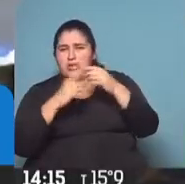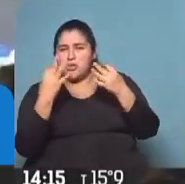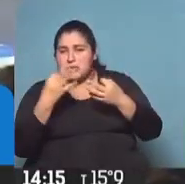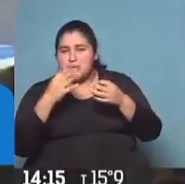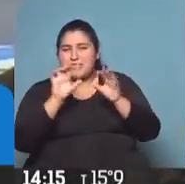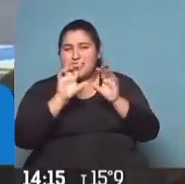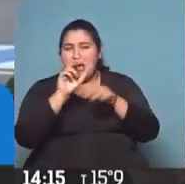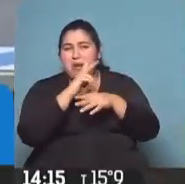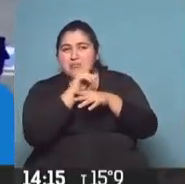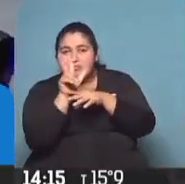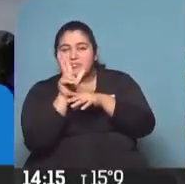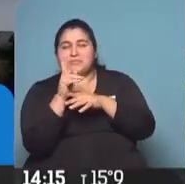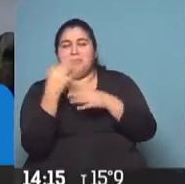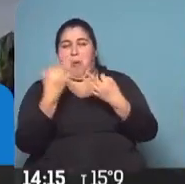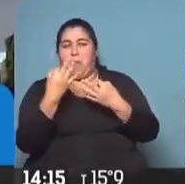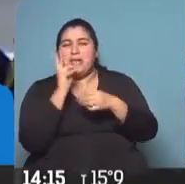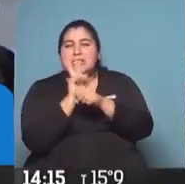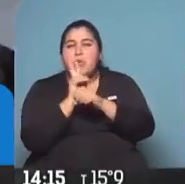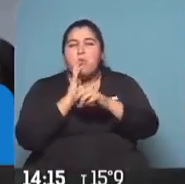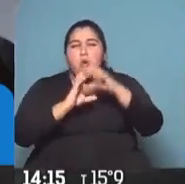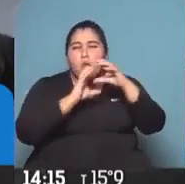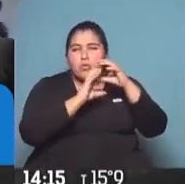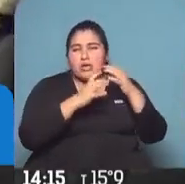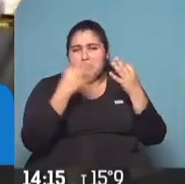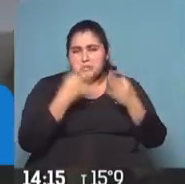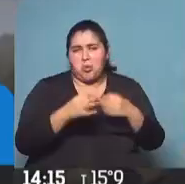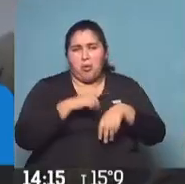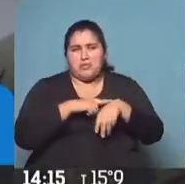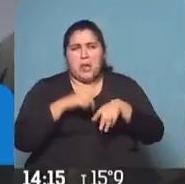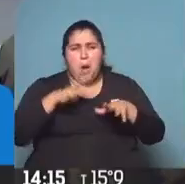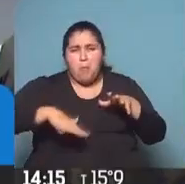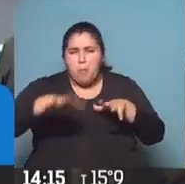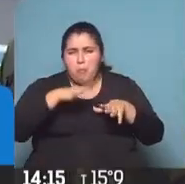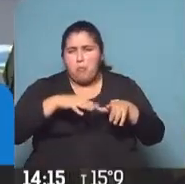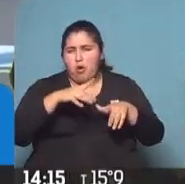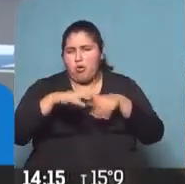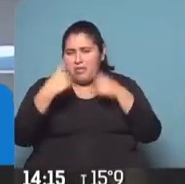y confiable ala